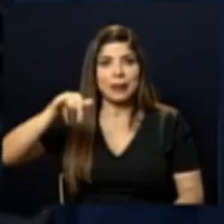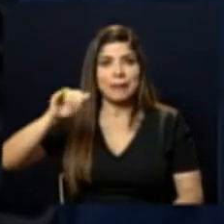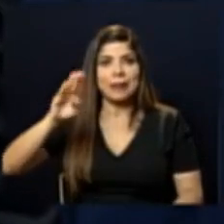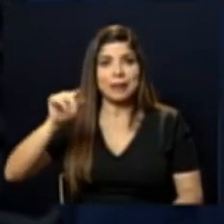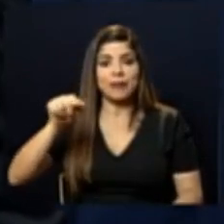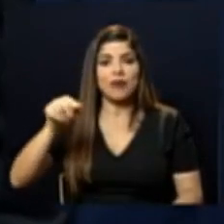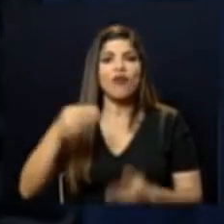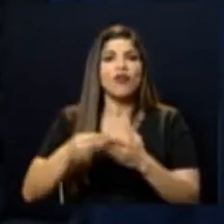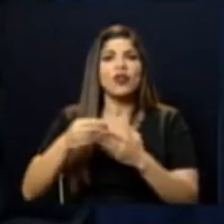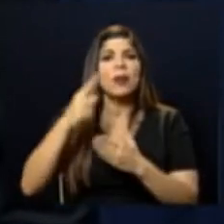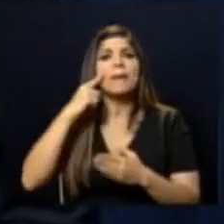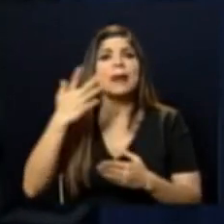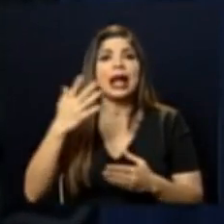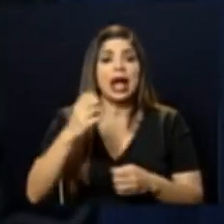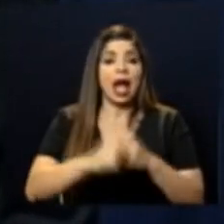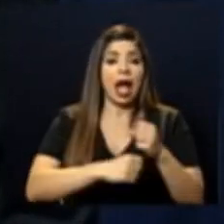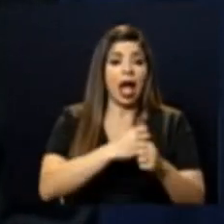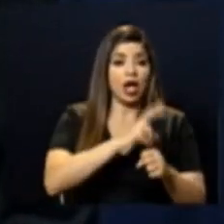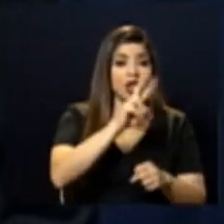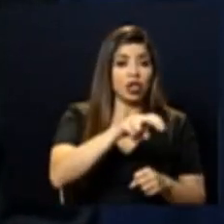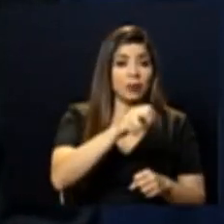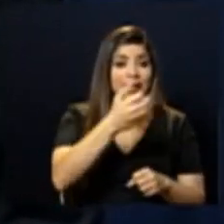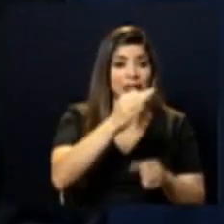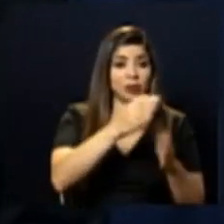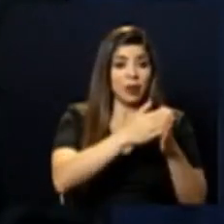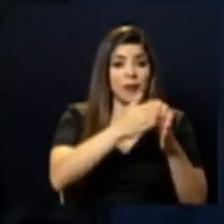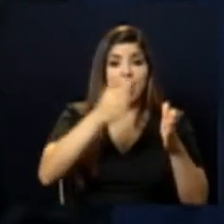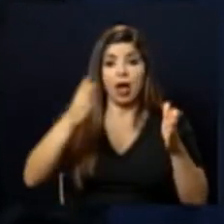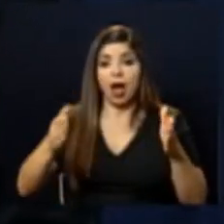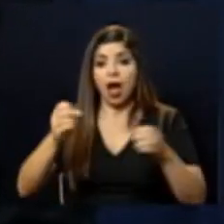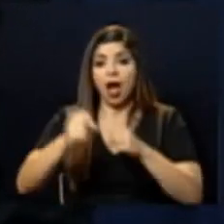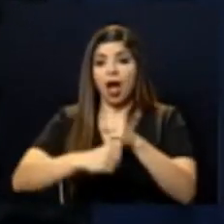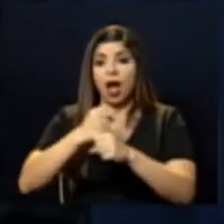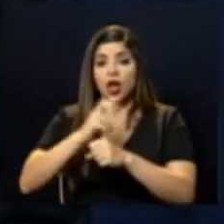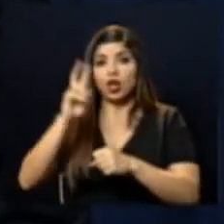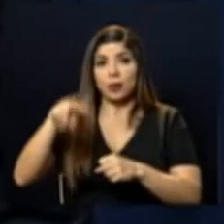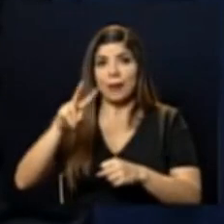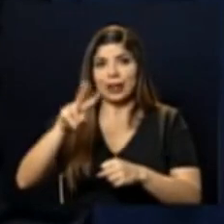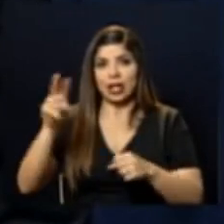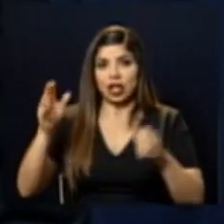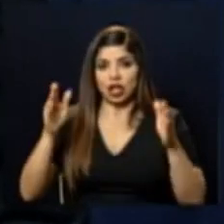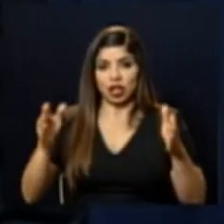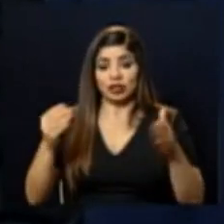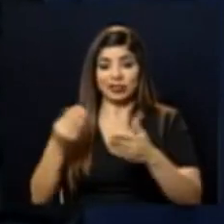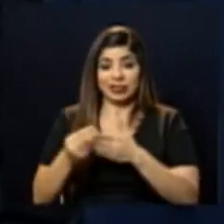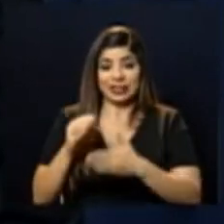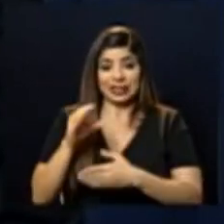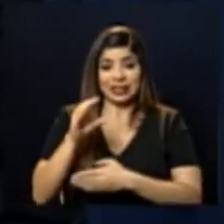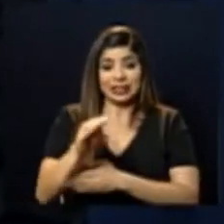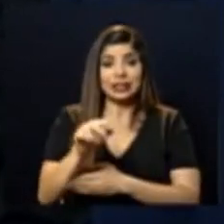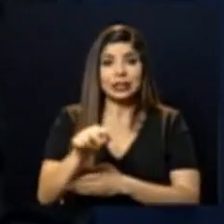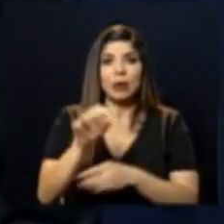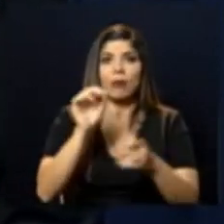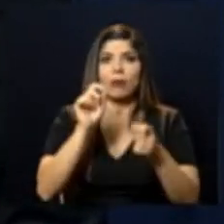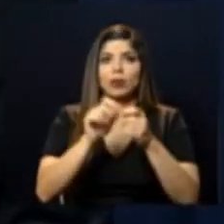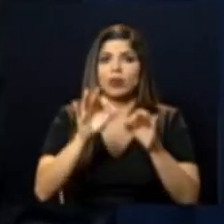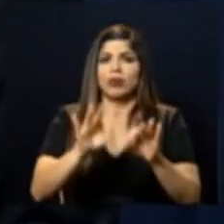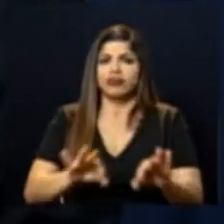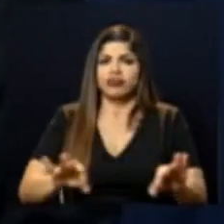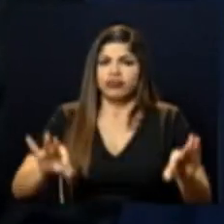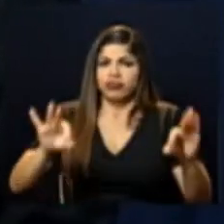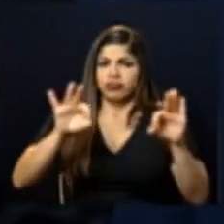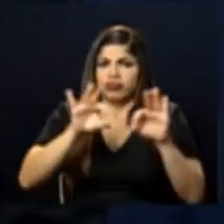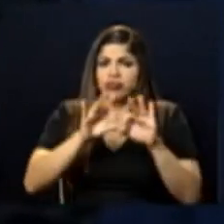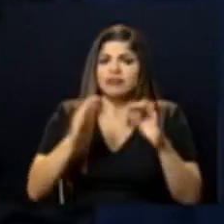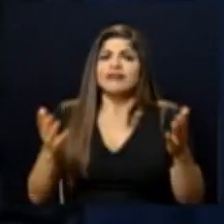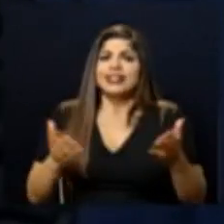invertirán entre el 2019 y el 2022. Un aspecto relevante